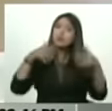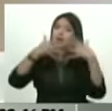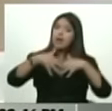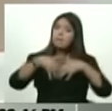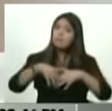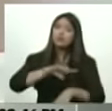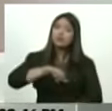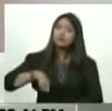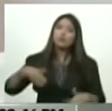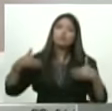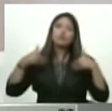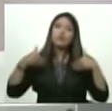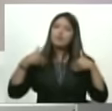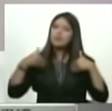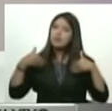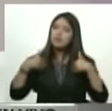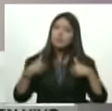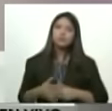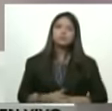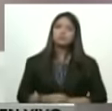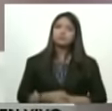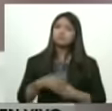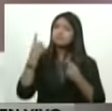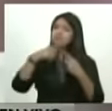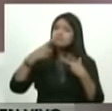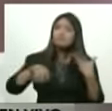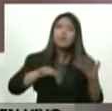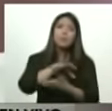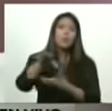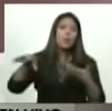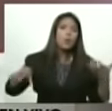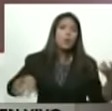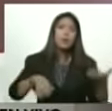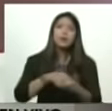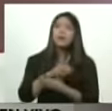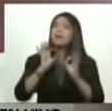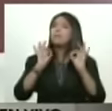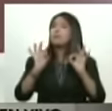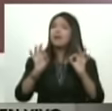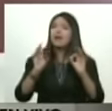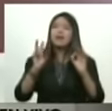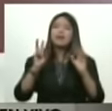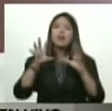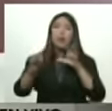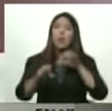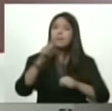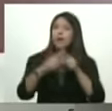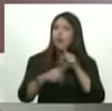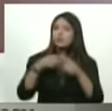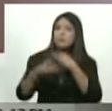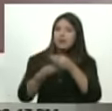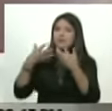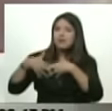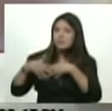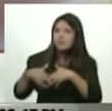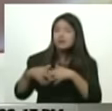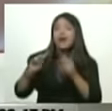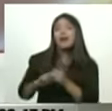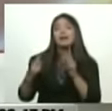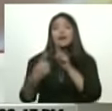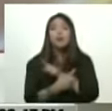estamos sufriendo la problemática de las exportaciones, sobre todo de materia prima. Este cambio